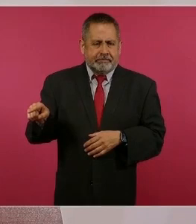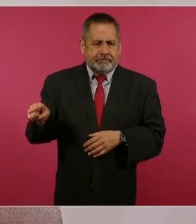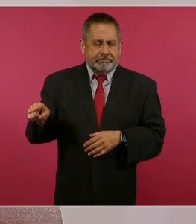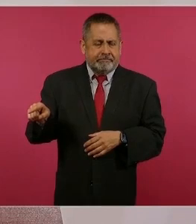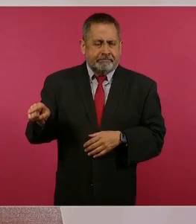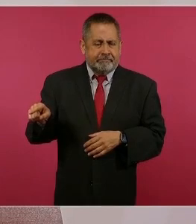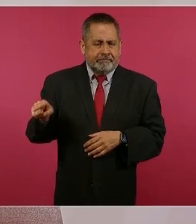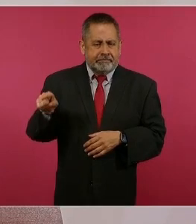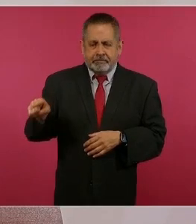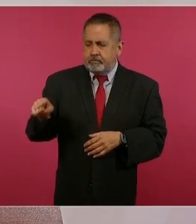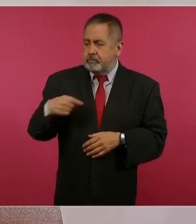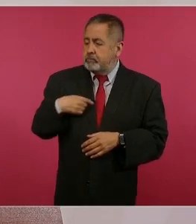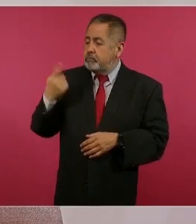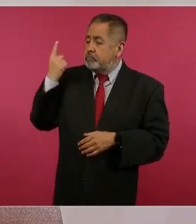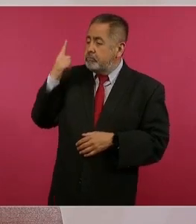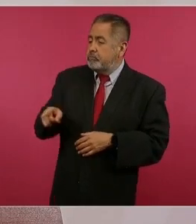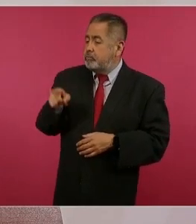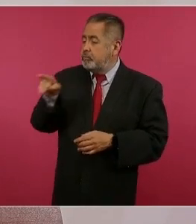por consigna,